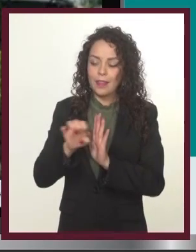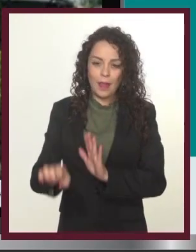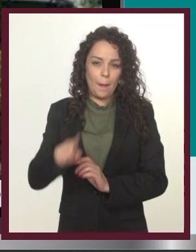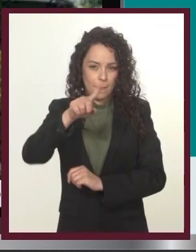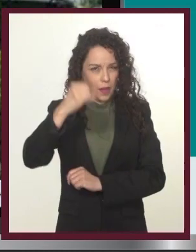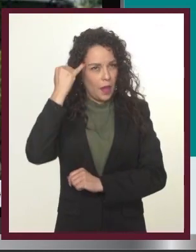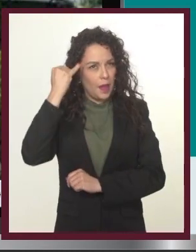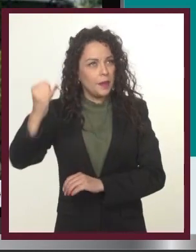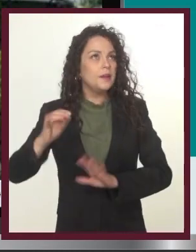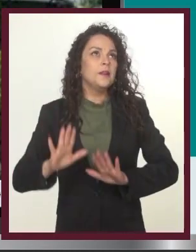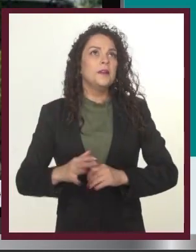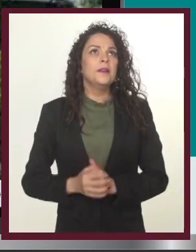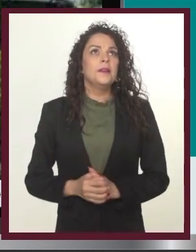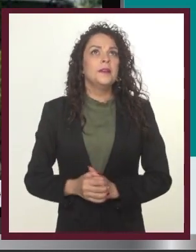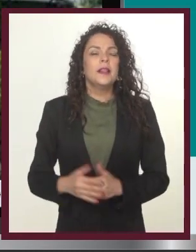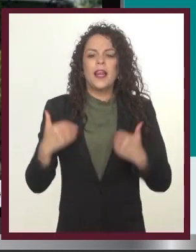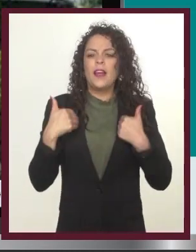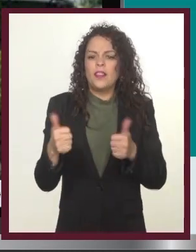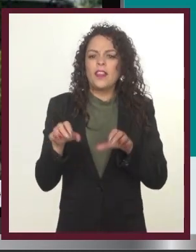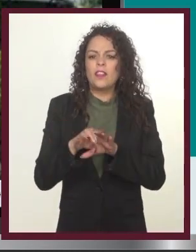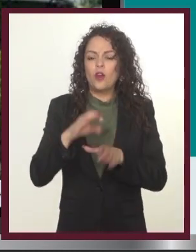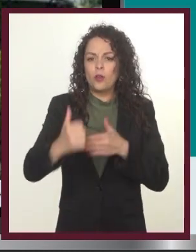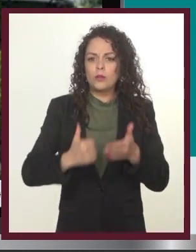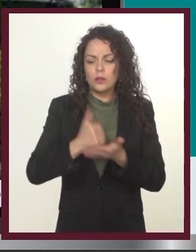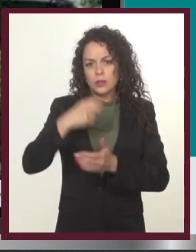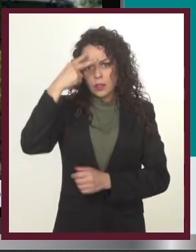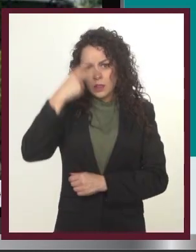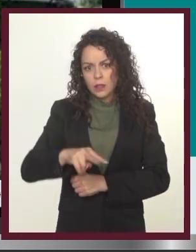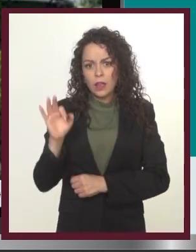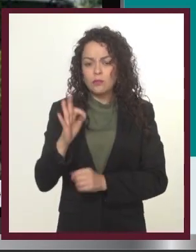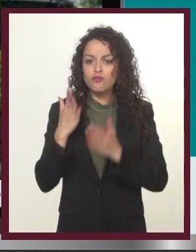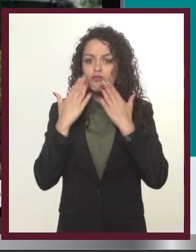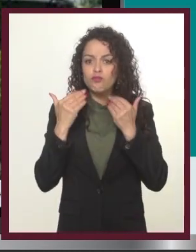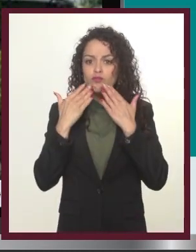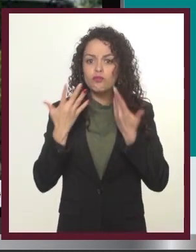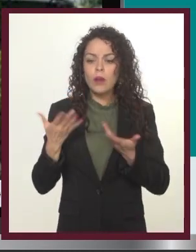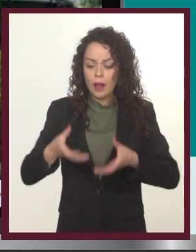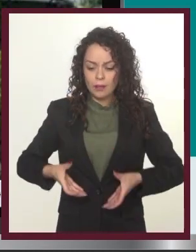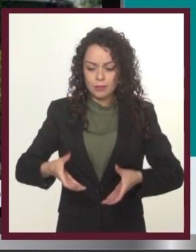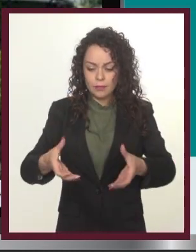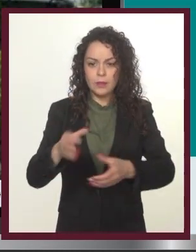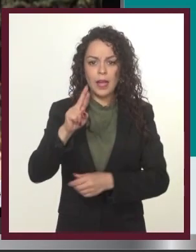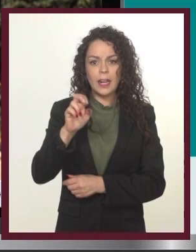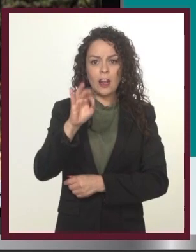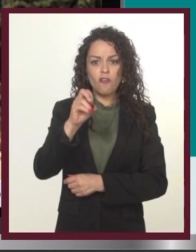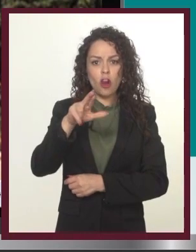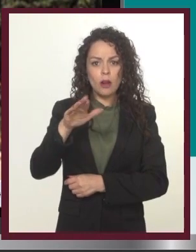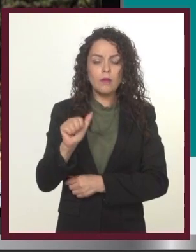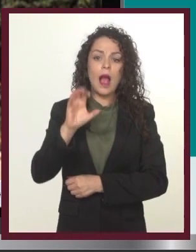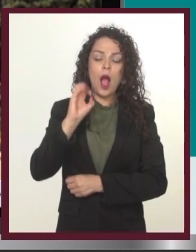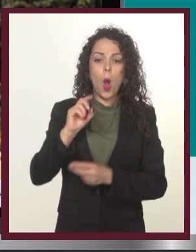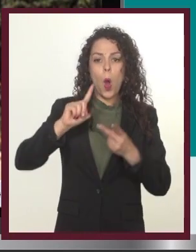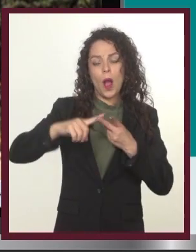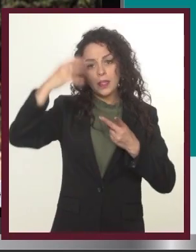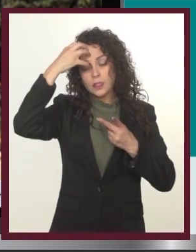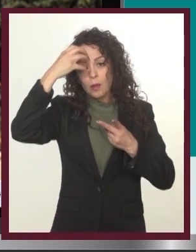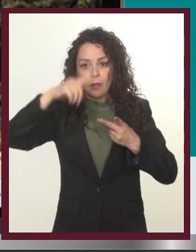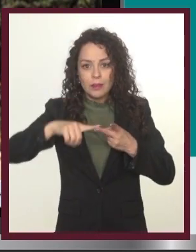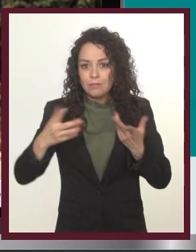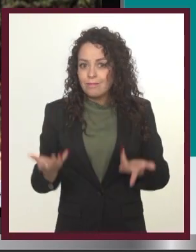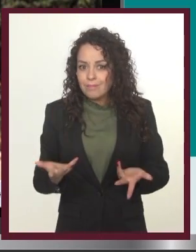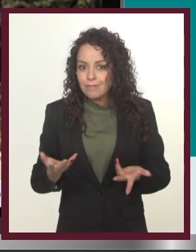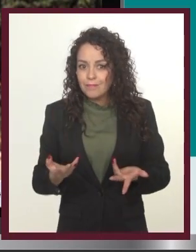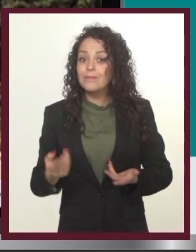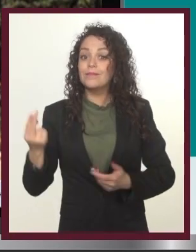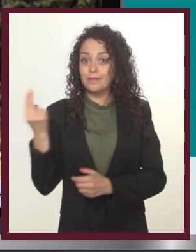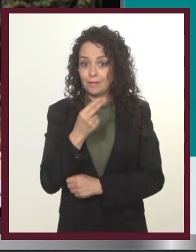el ejemplo, imagínense cómo entenderías tú la Ciudad de México si no existiera el Paseo de la Reforma o Chapultepec. En fin,